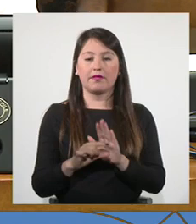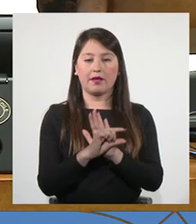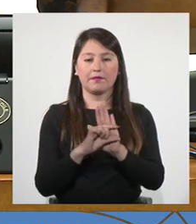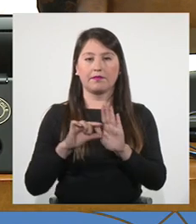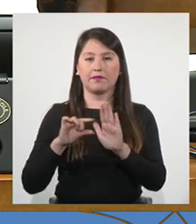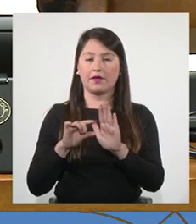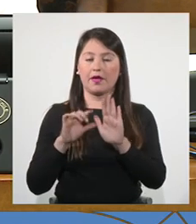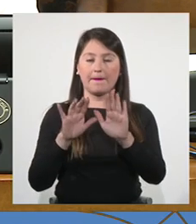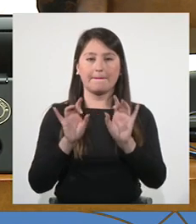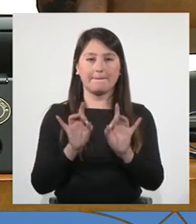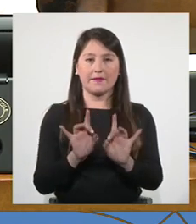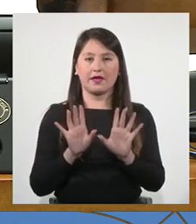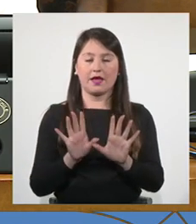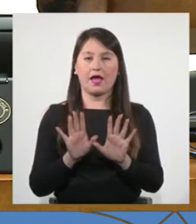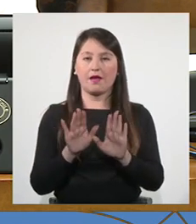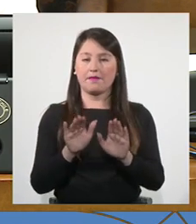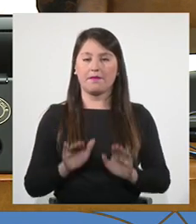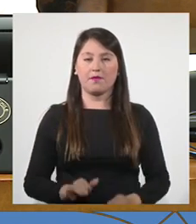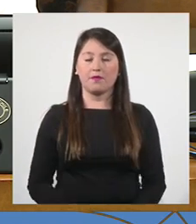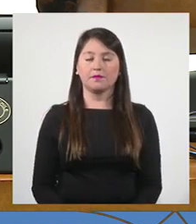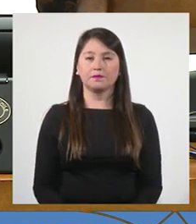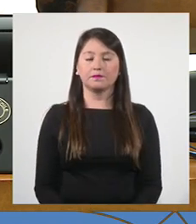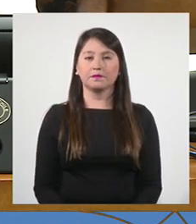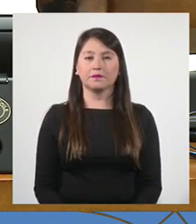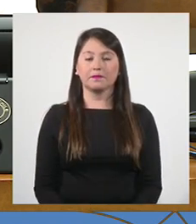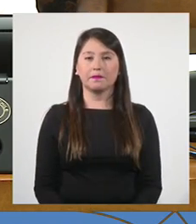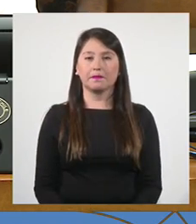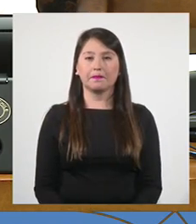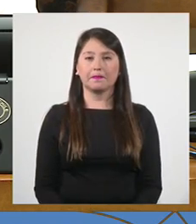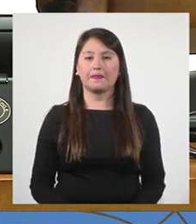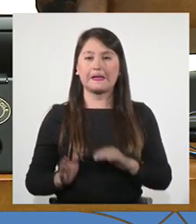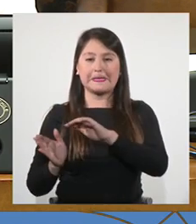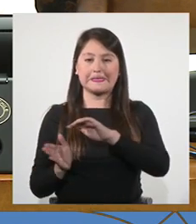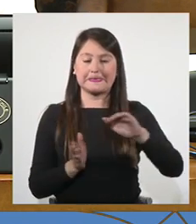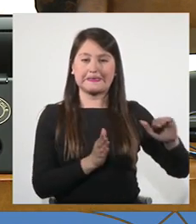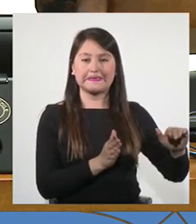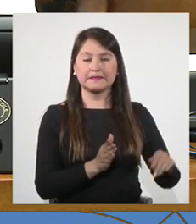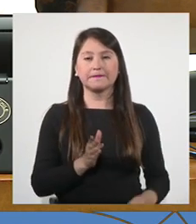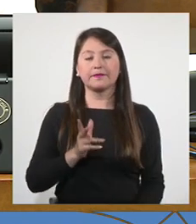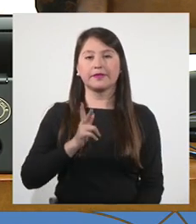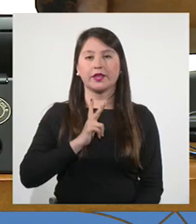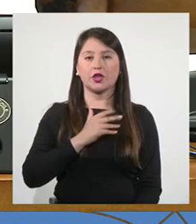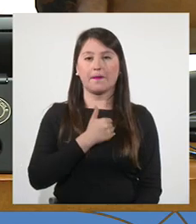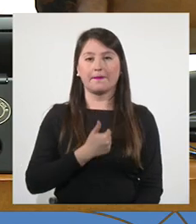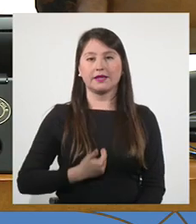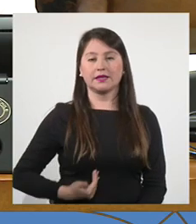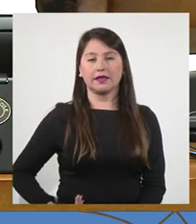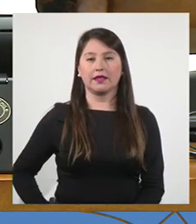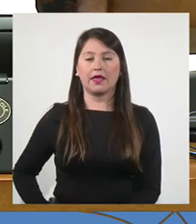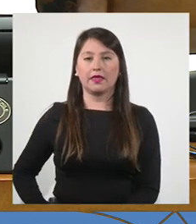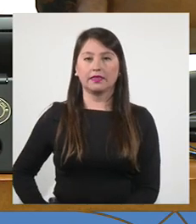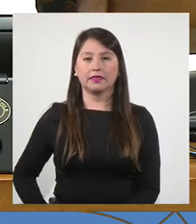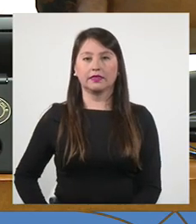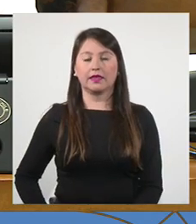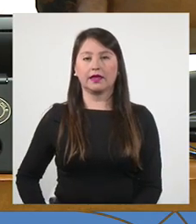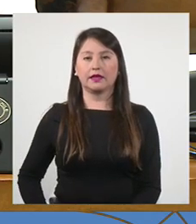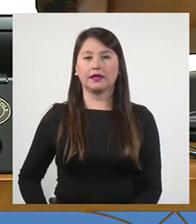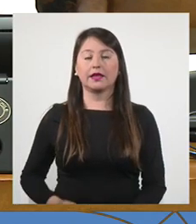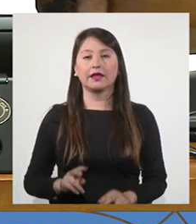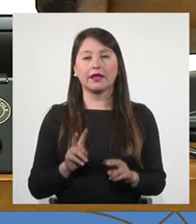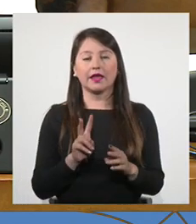estaba. Siguiente indicación. Señor presidente, correspondería sí someter